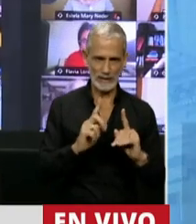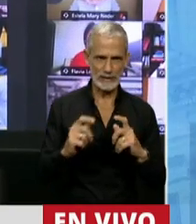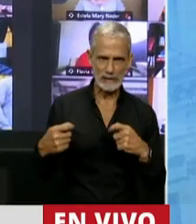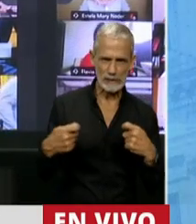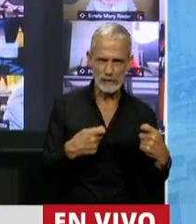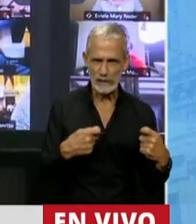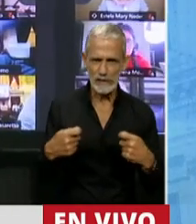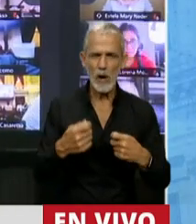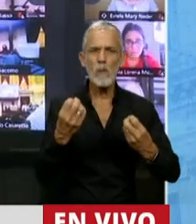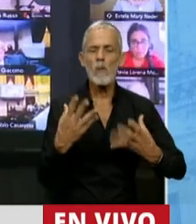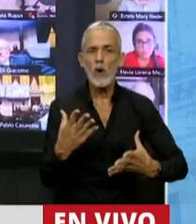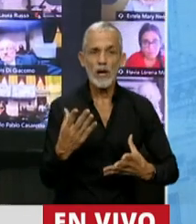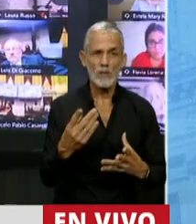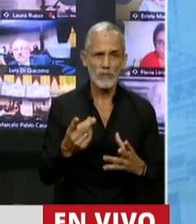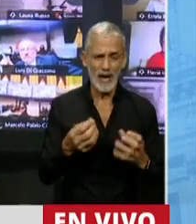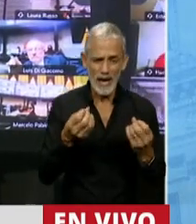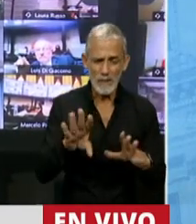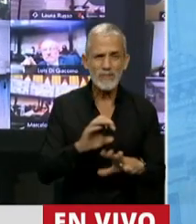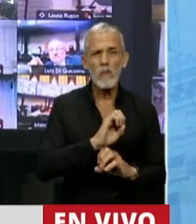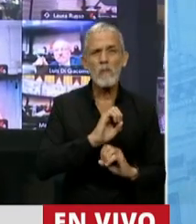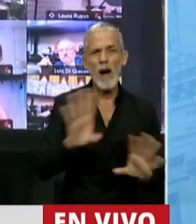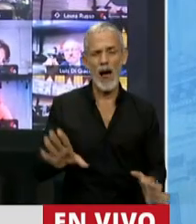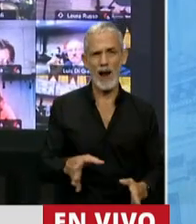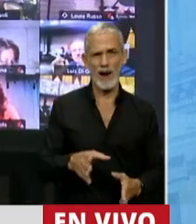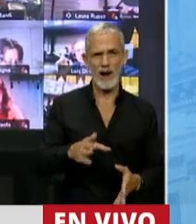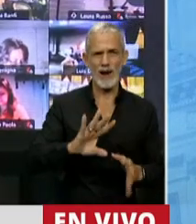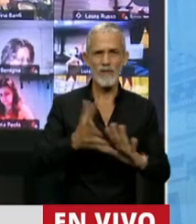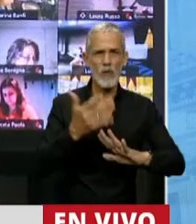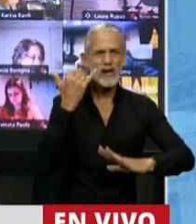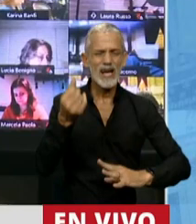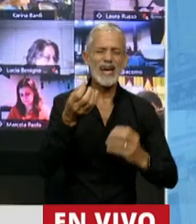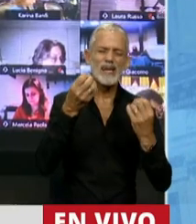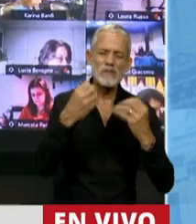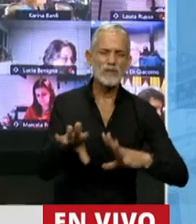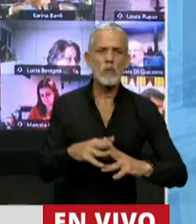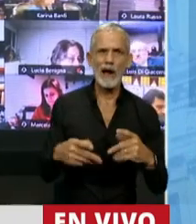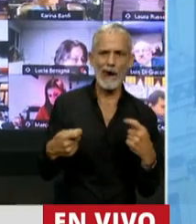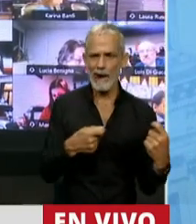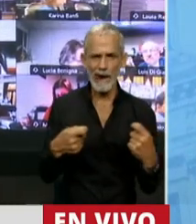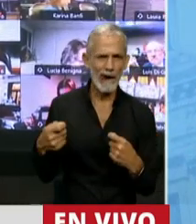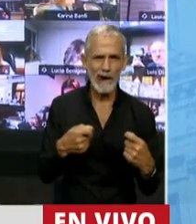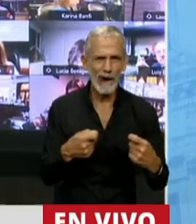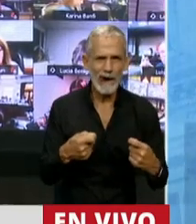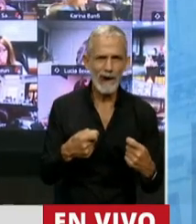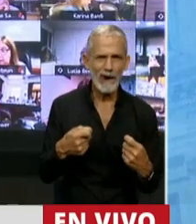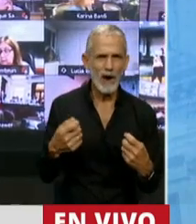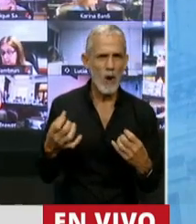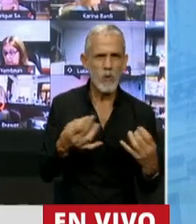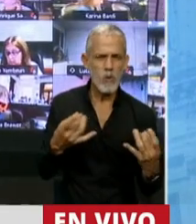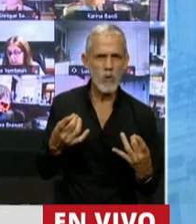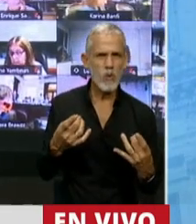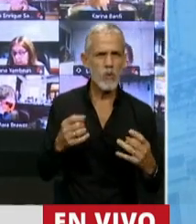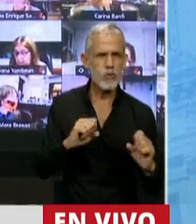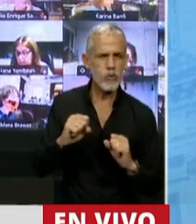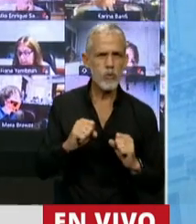tensión porque llegamos mal a esta sesión. De tensión porque nosotros,